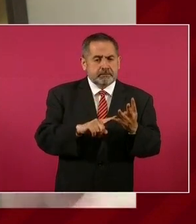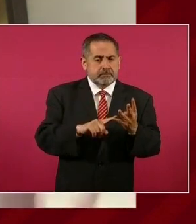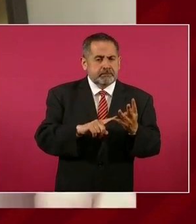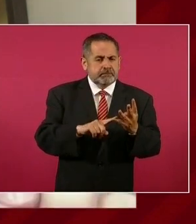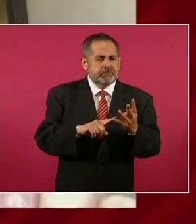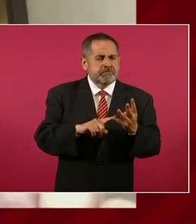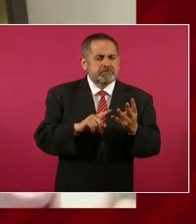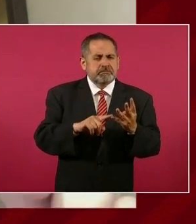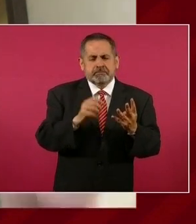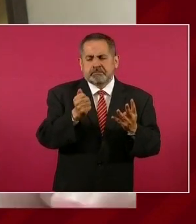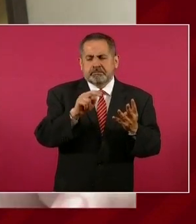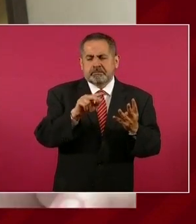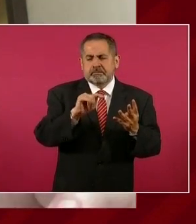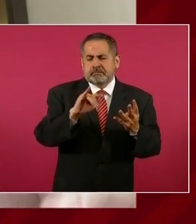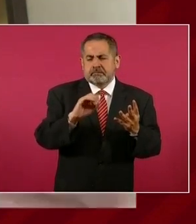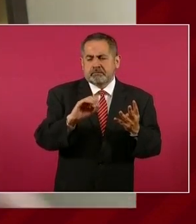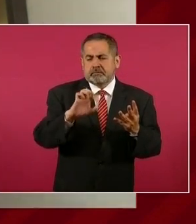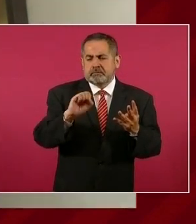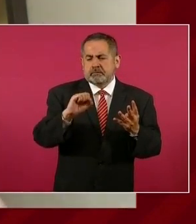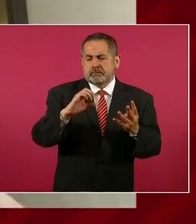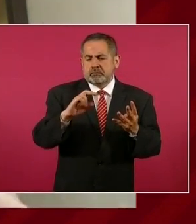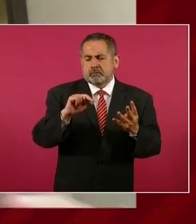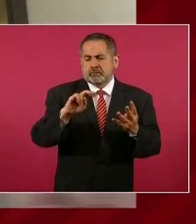evidentemente Santiago y Quintla.